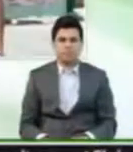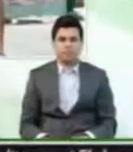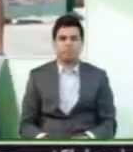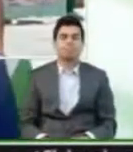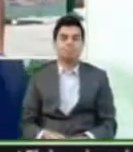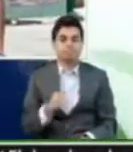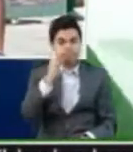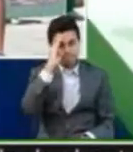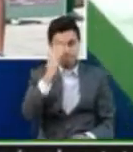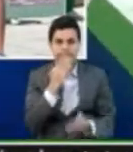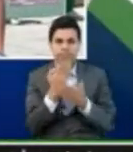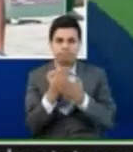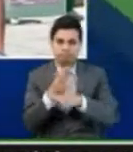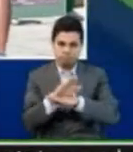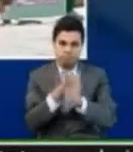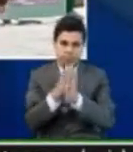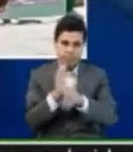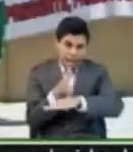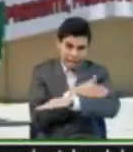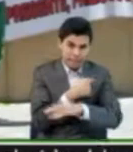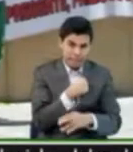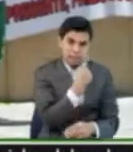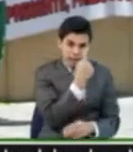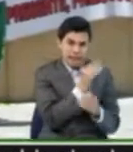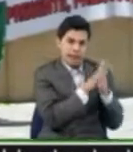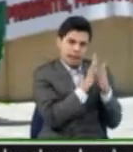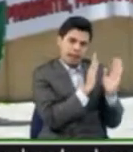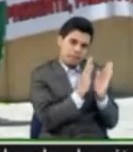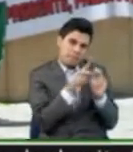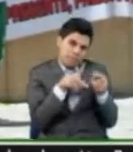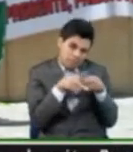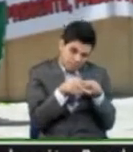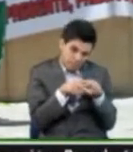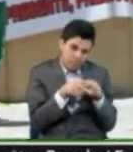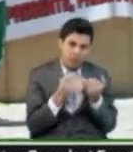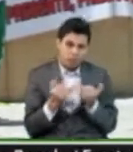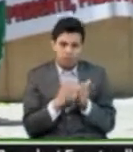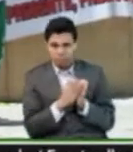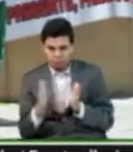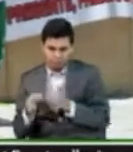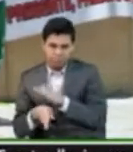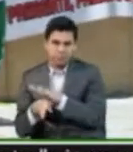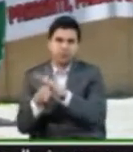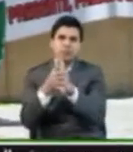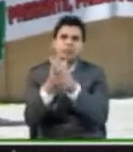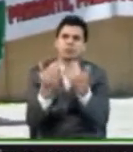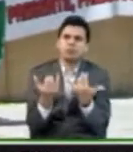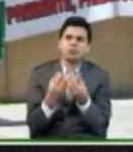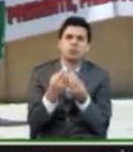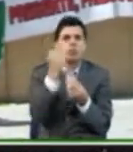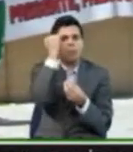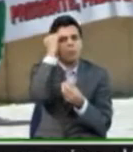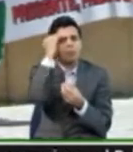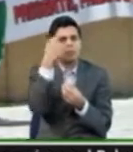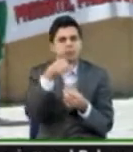muy buenas tardes. Justamente como lo veíamos en el primer informe, fueron más de 16 mil maestros los que se movilizaron y se unieron a este paro nacional del